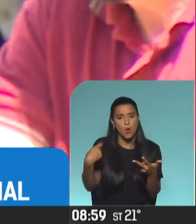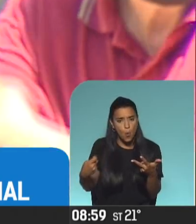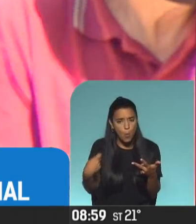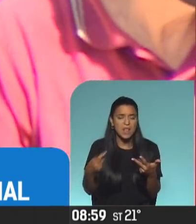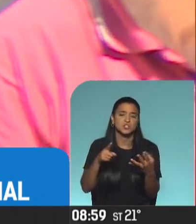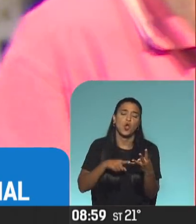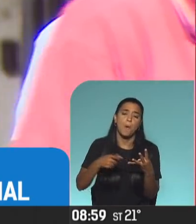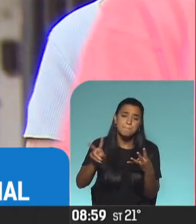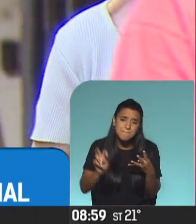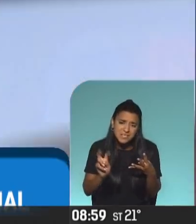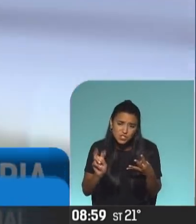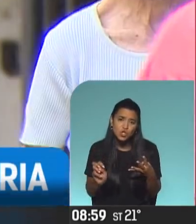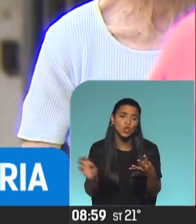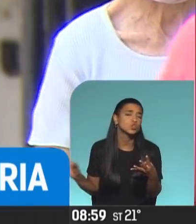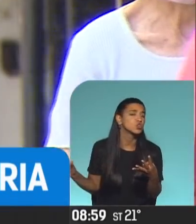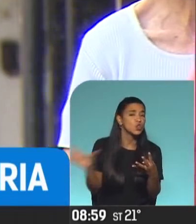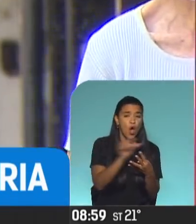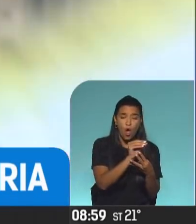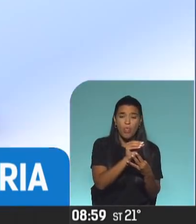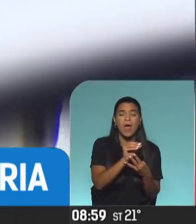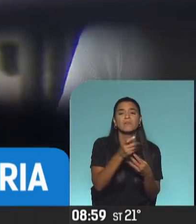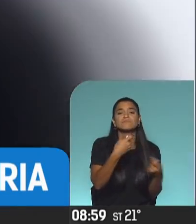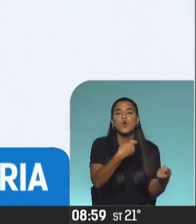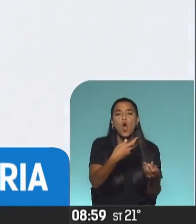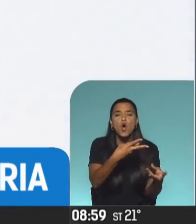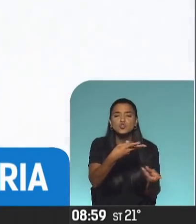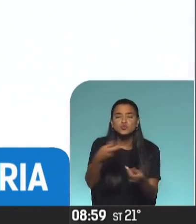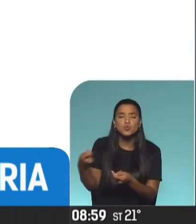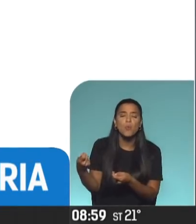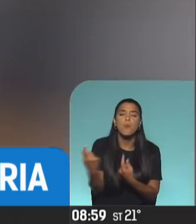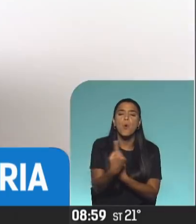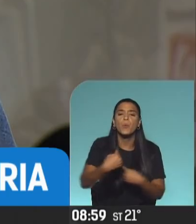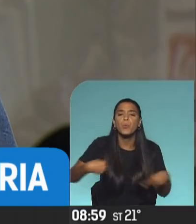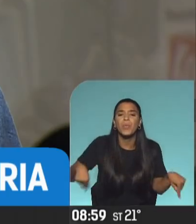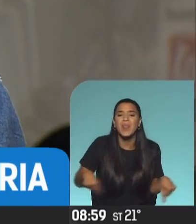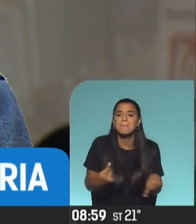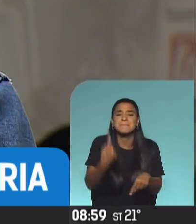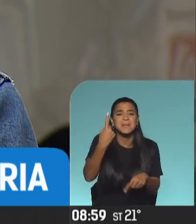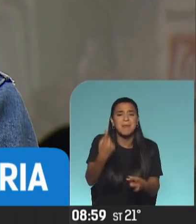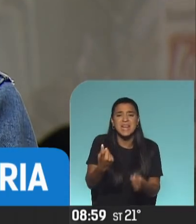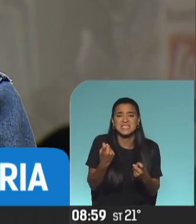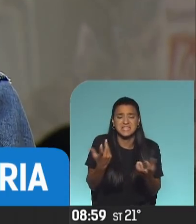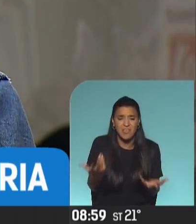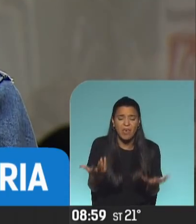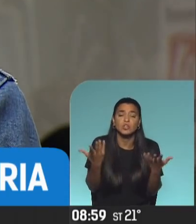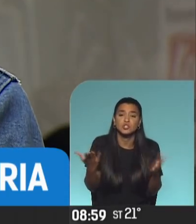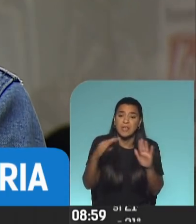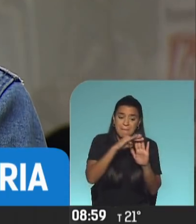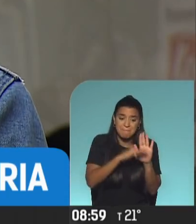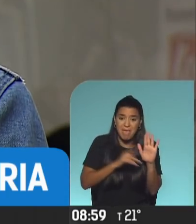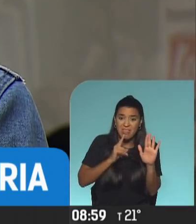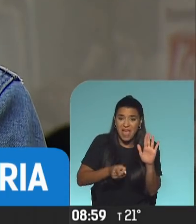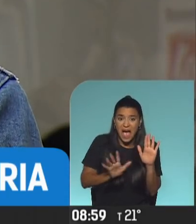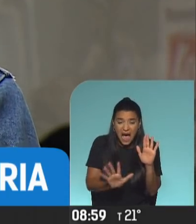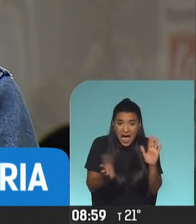y las pensiones, todas van al consumo de bienes de primera necesidad. Entonces, este tipo de medidas lo que